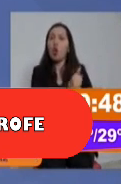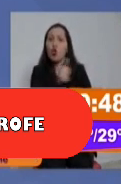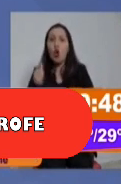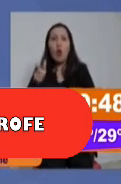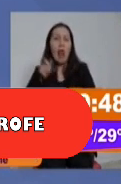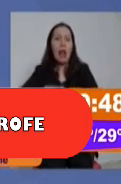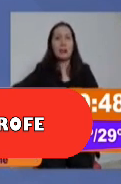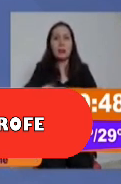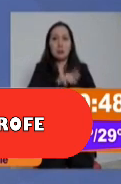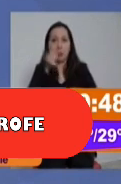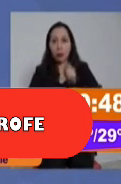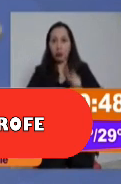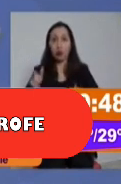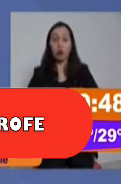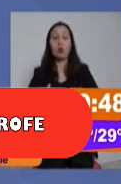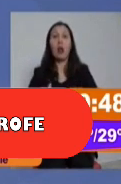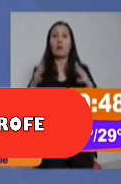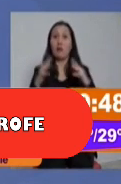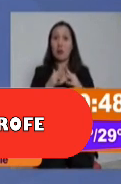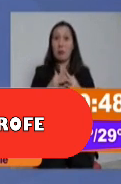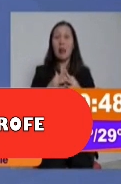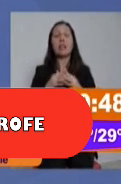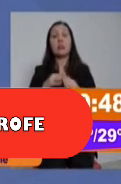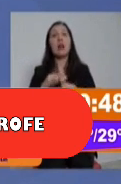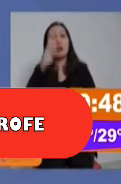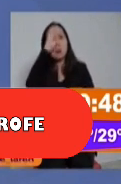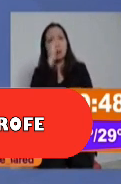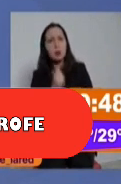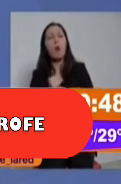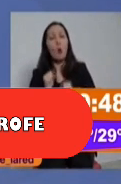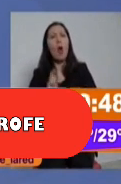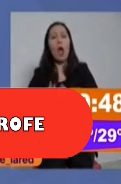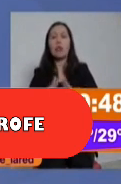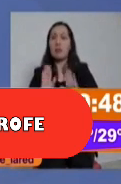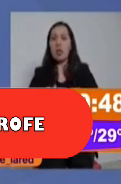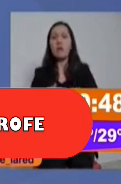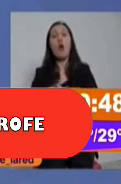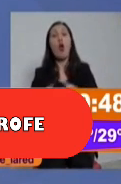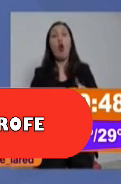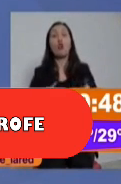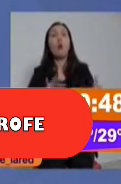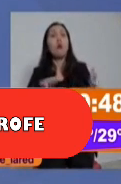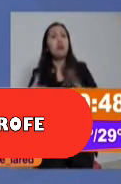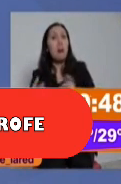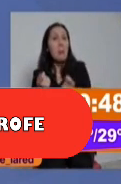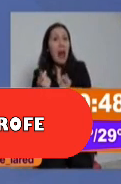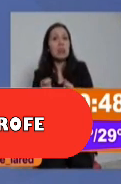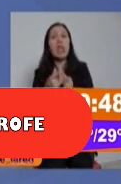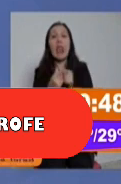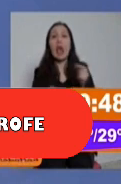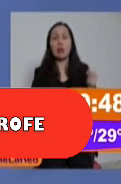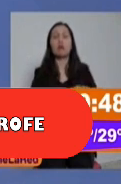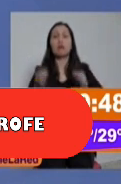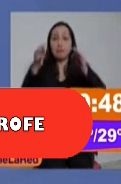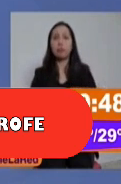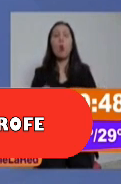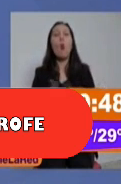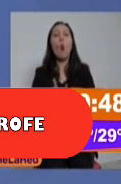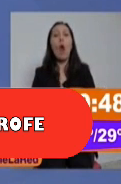nuestra población. Las Fuerzas Armadas podrán actuar como lo han hecho en otras catástrofes nacionales, como